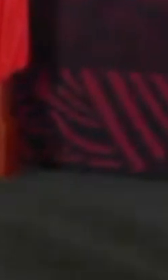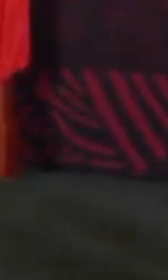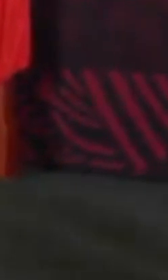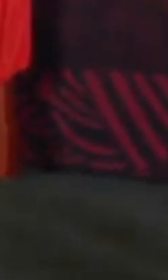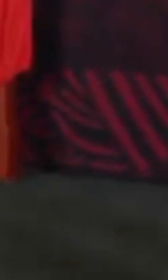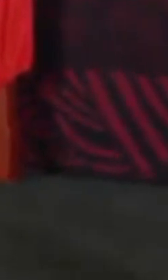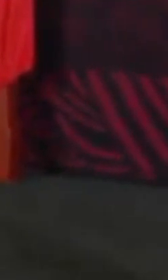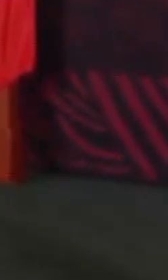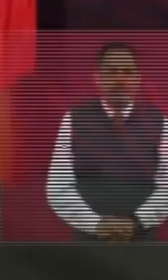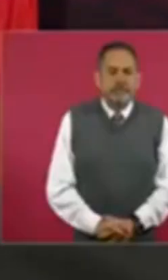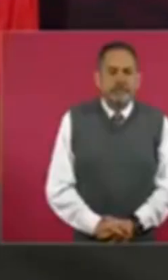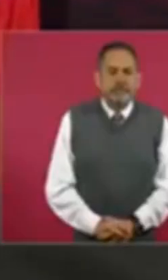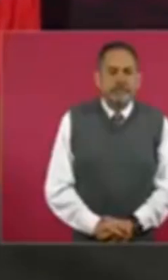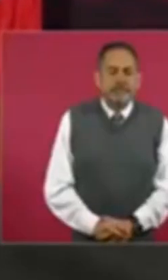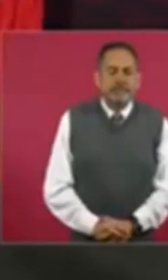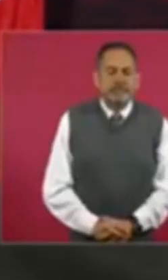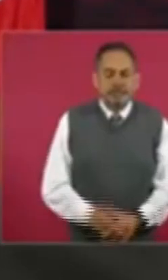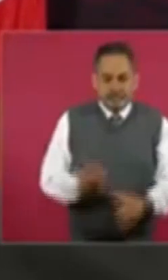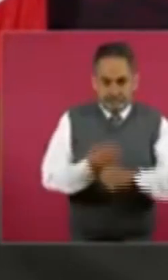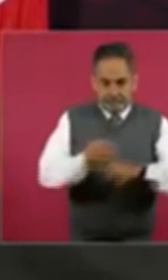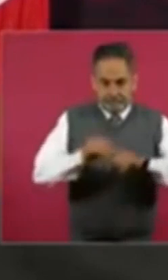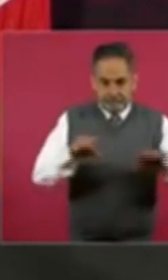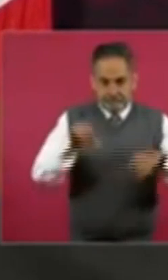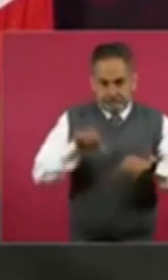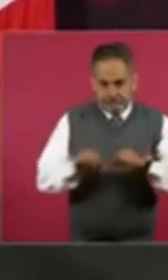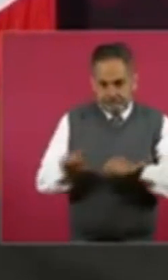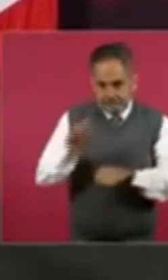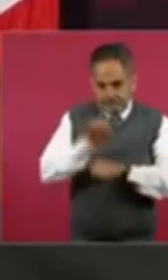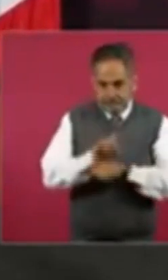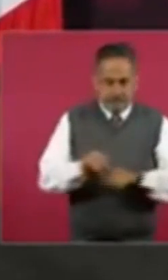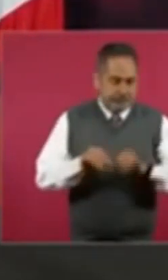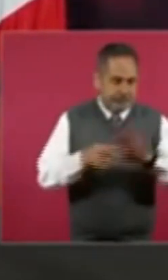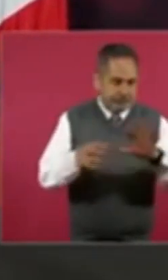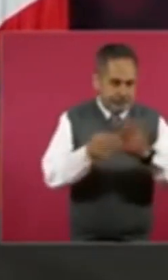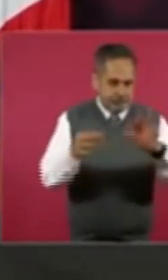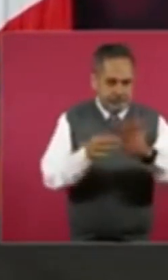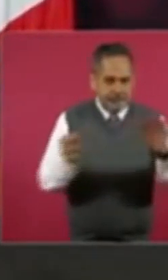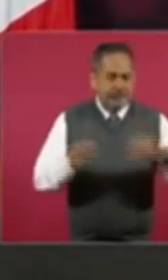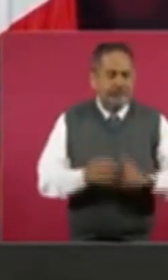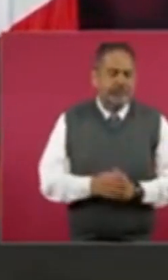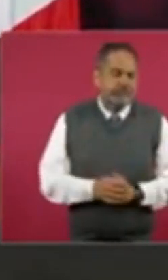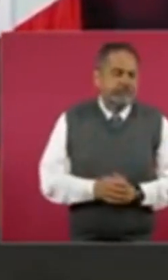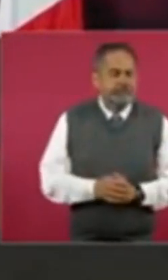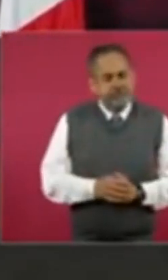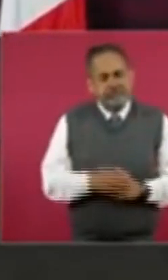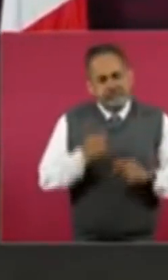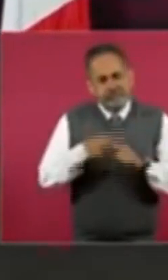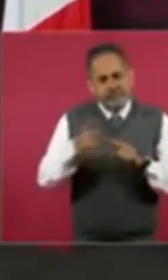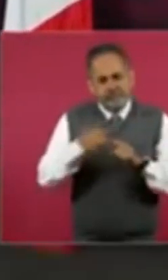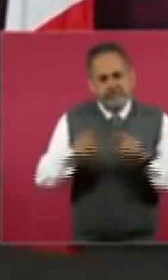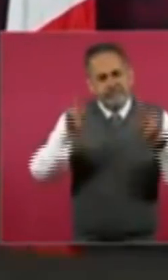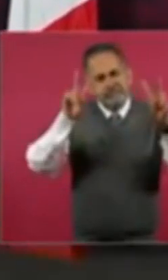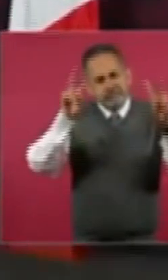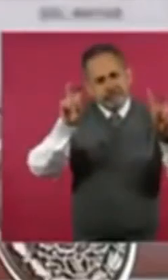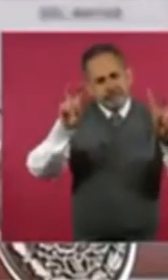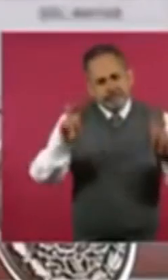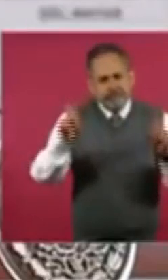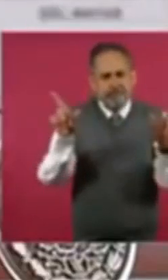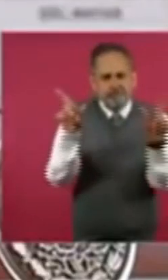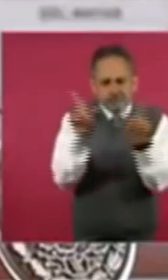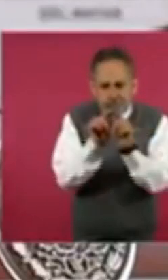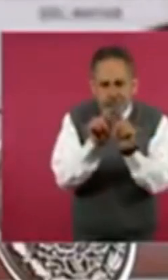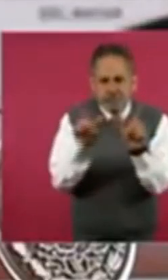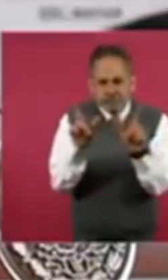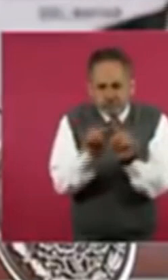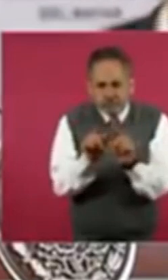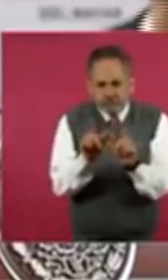Hay que apuntar que normalmente esa transición de gobierno se daba en diciembre, pero una reforma político-electoral ha hecho que esta se